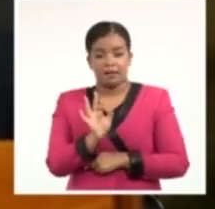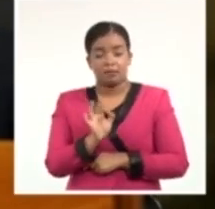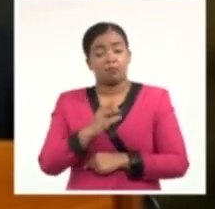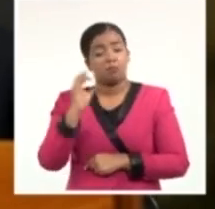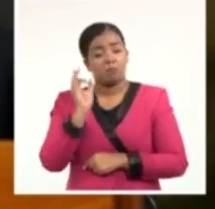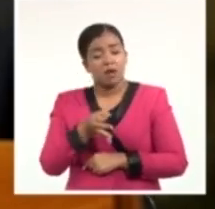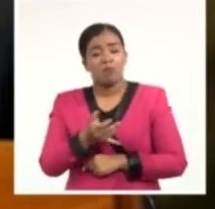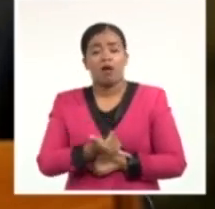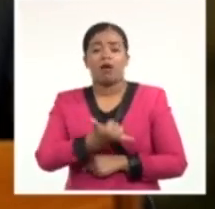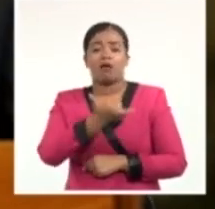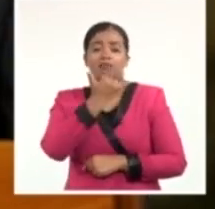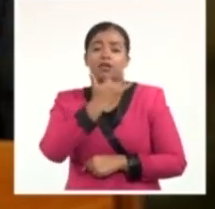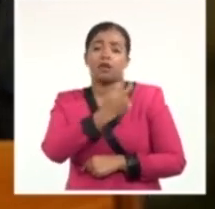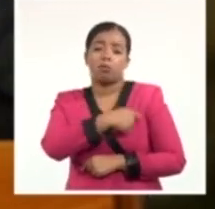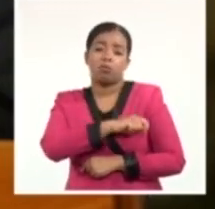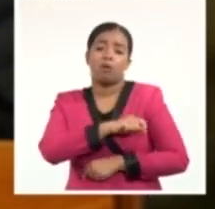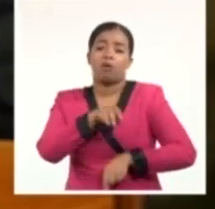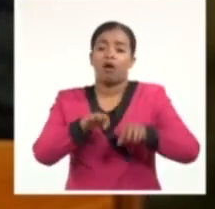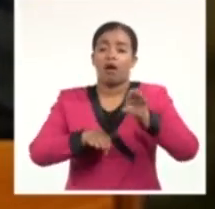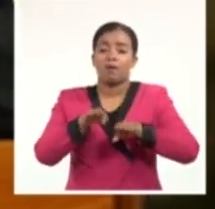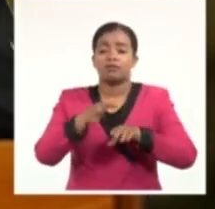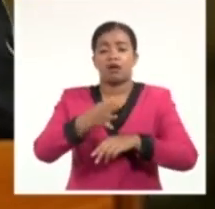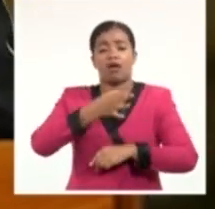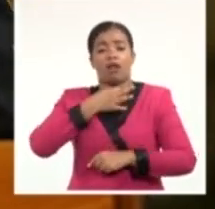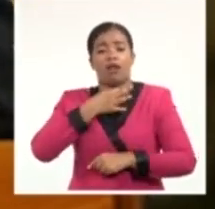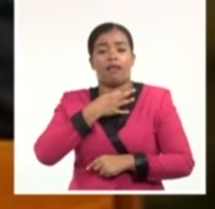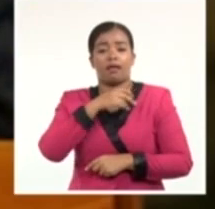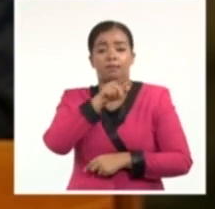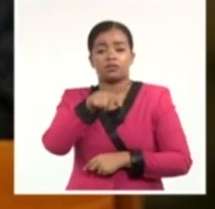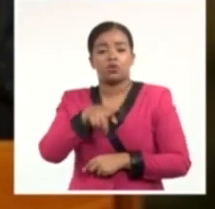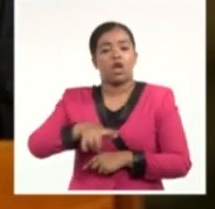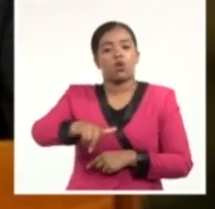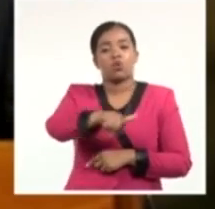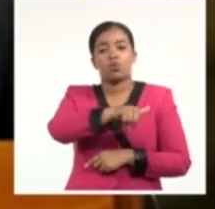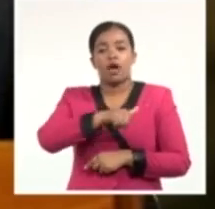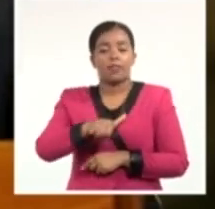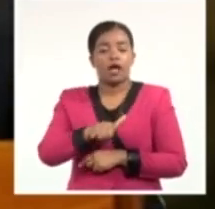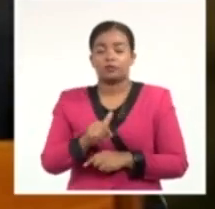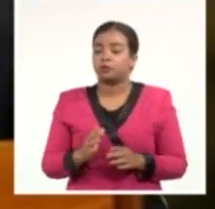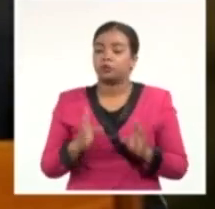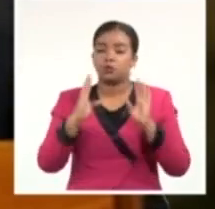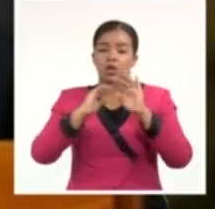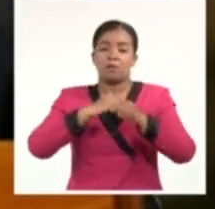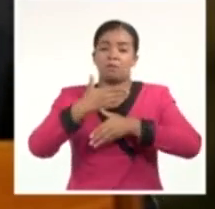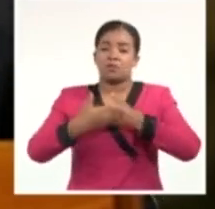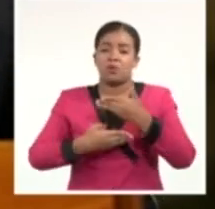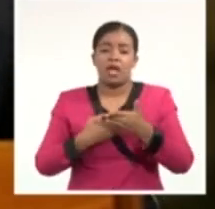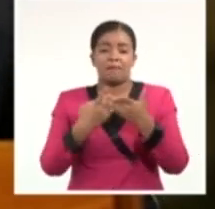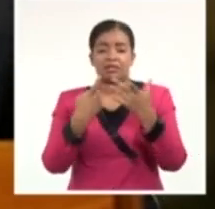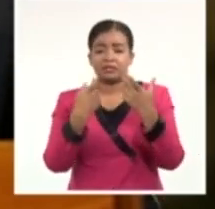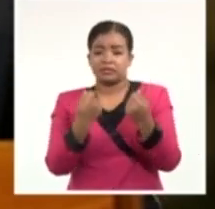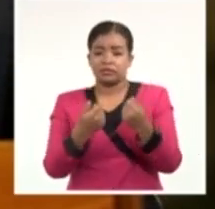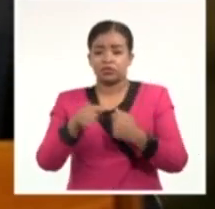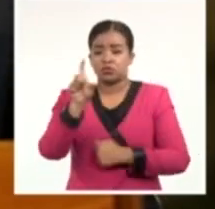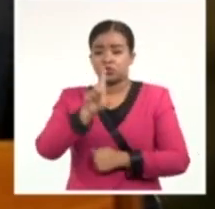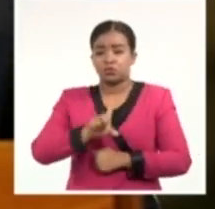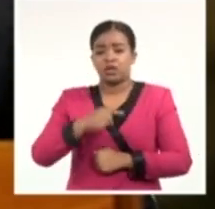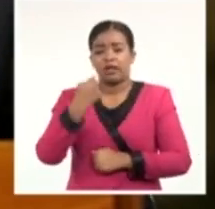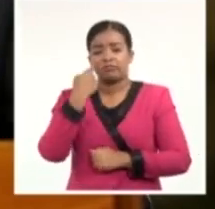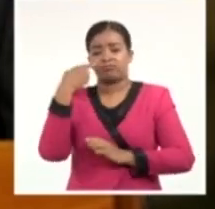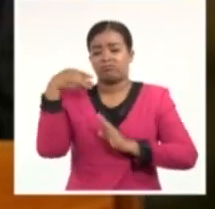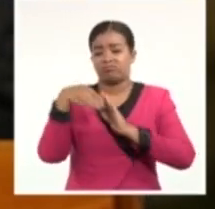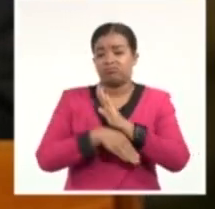de las mayorías, manteniendo a los pueblos en desventaja económica y social, permanentemente condenados al subdesarrollo,